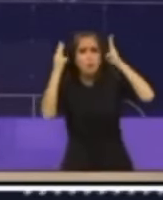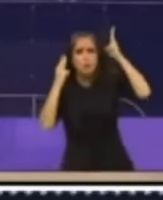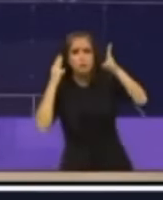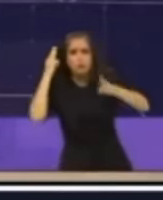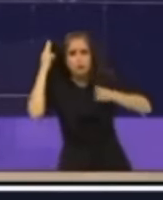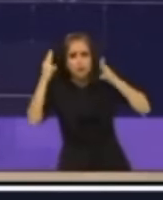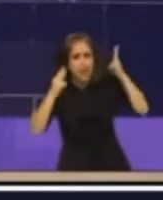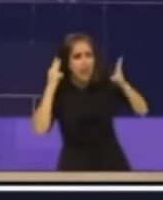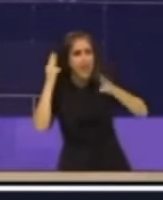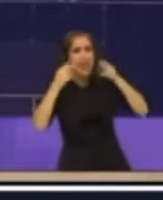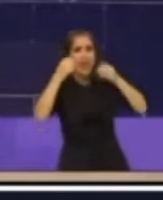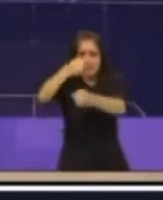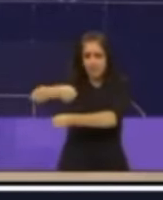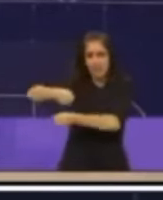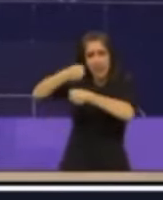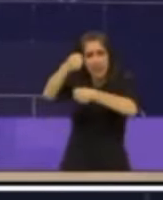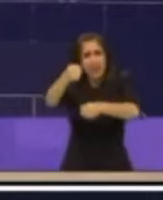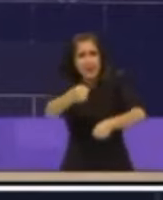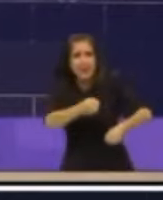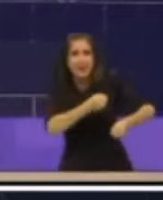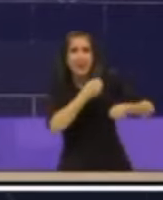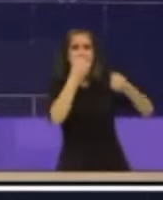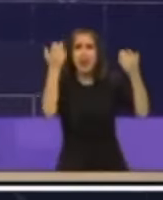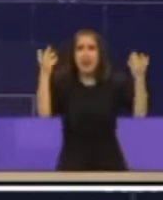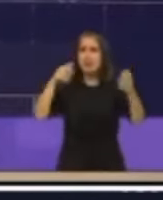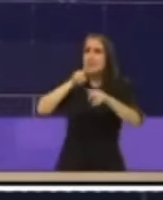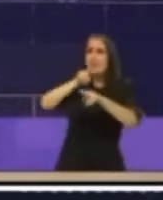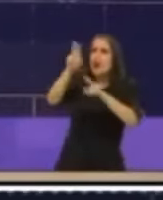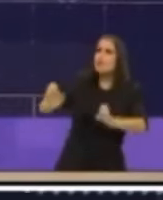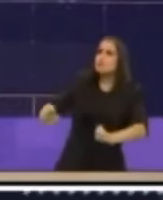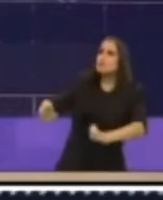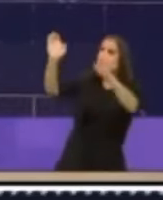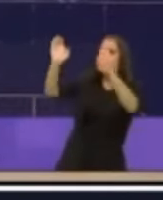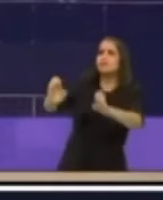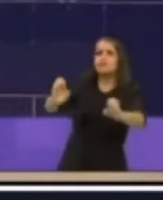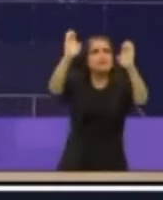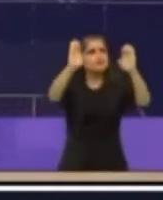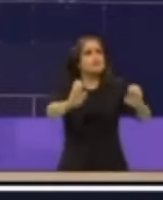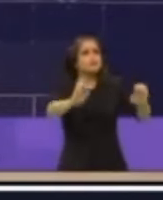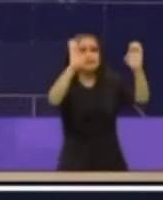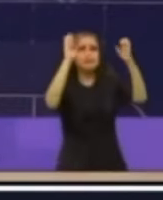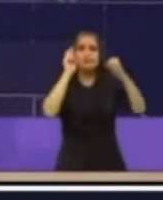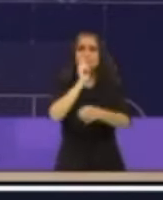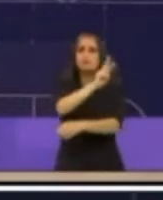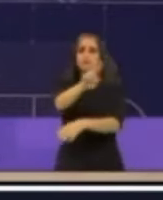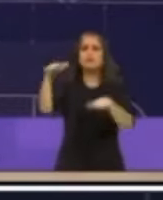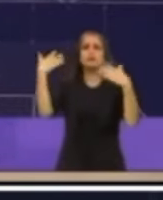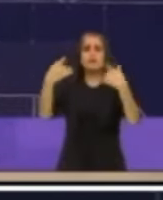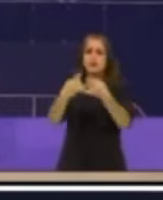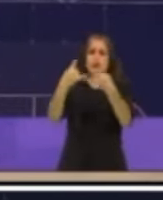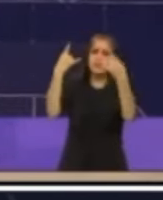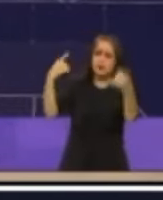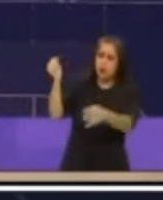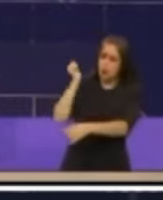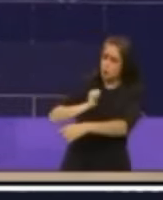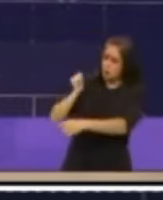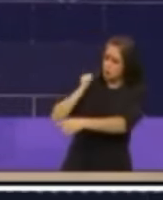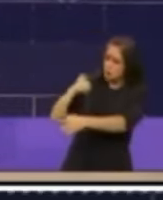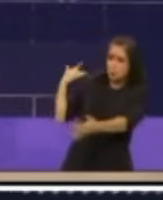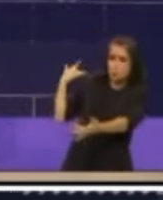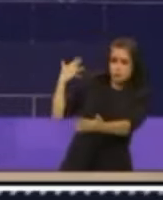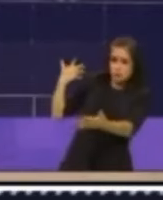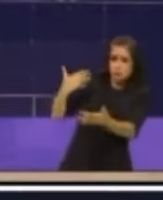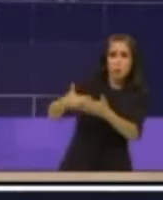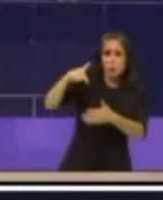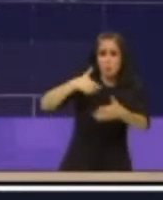Bush voltea y ve su reloj y todo el mundo había propuestas y había discusiones y el día siguiente la nota es que volteó a ver el reloj.